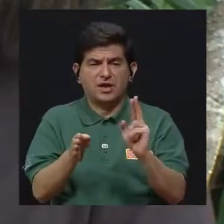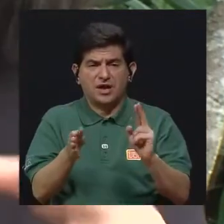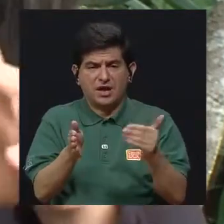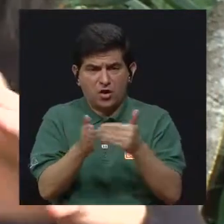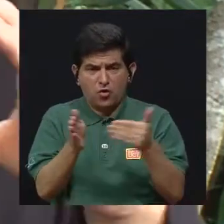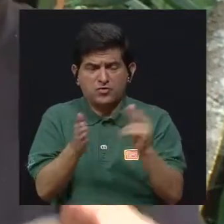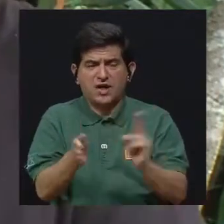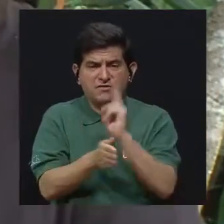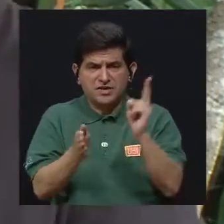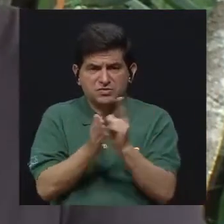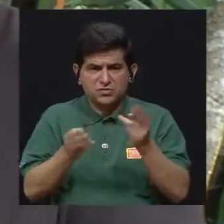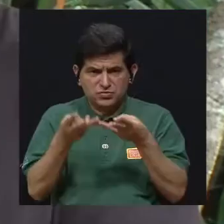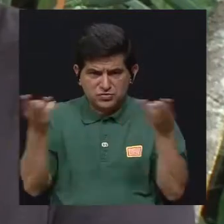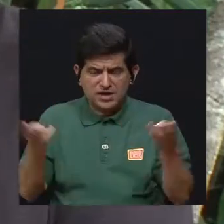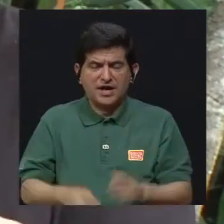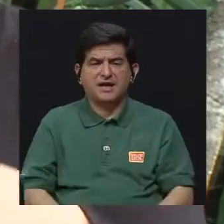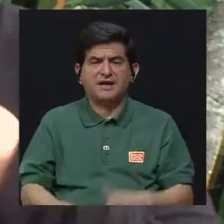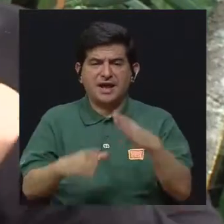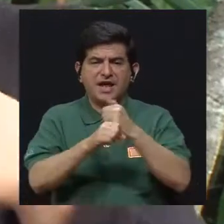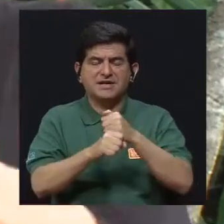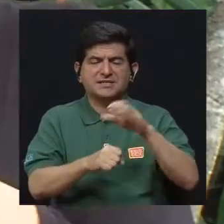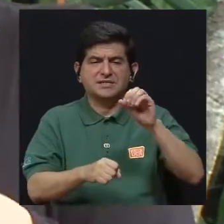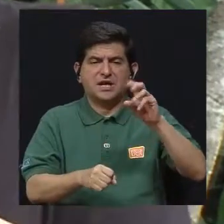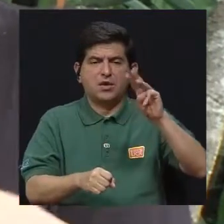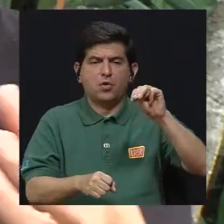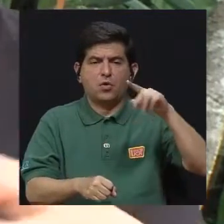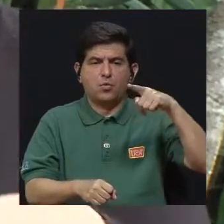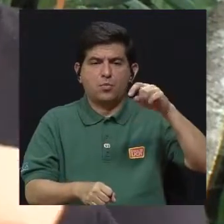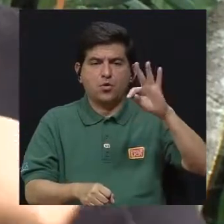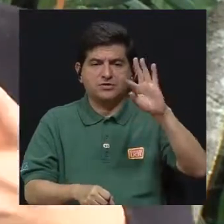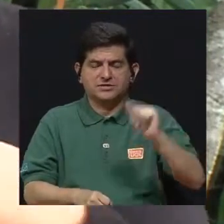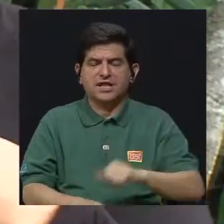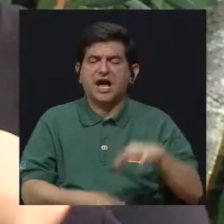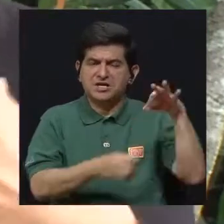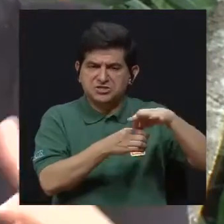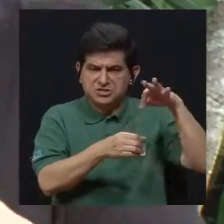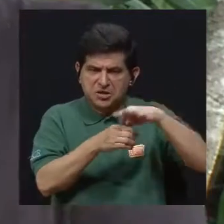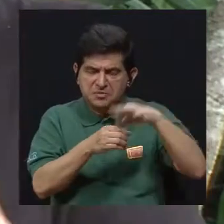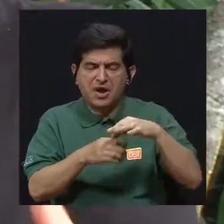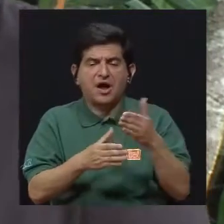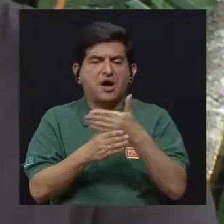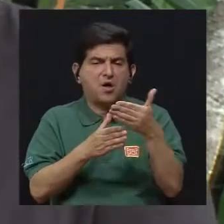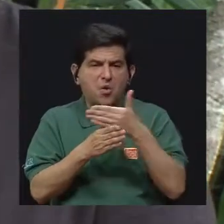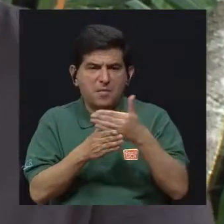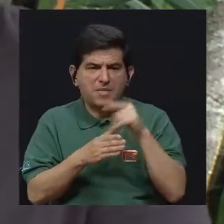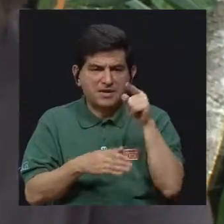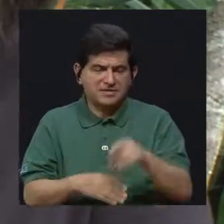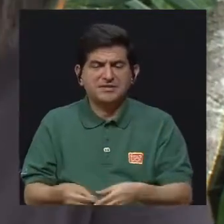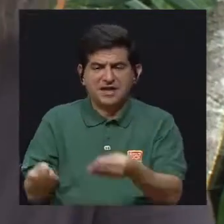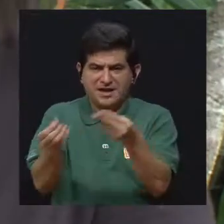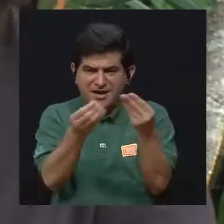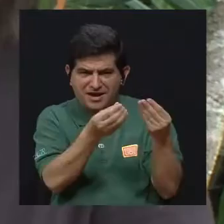reutilizar esos recursos, hacer un poquito de composta, sembrar un poquito o compartir esa tierra